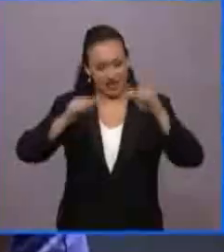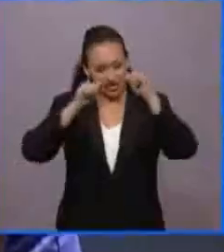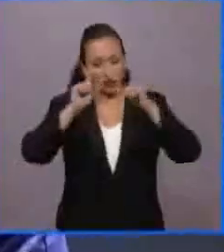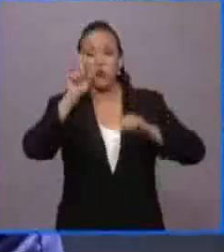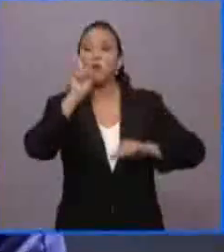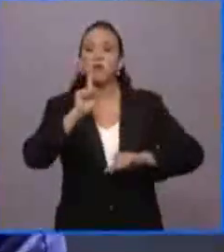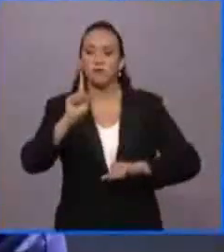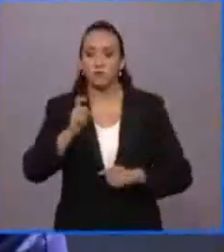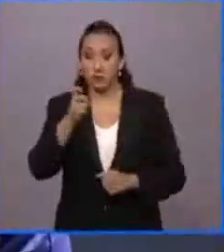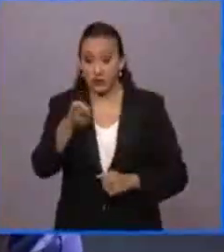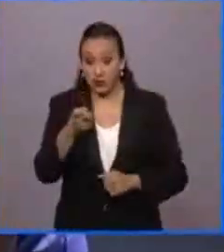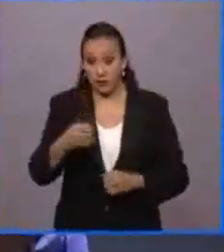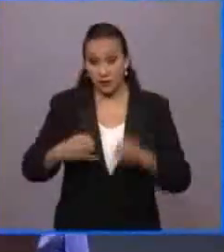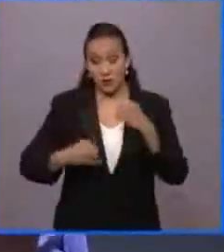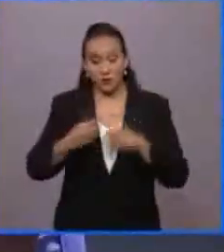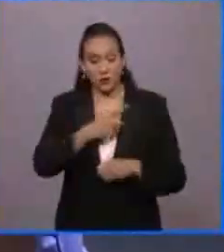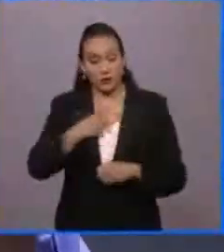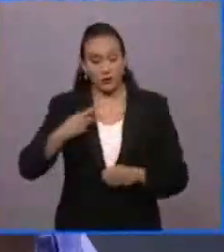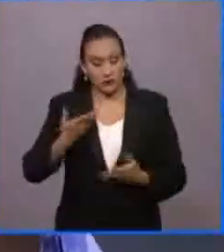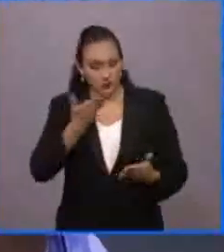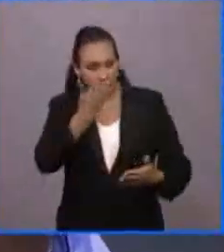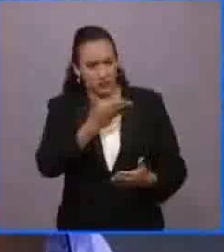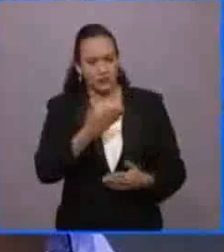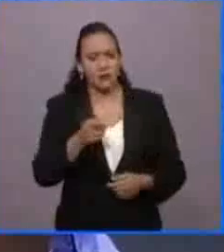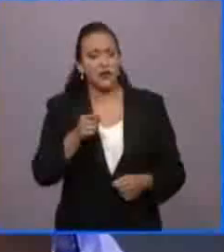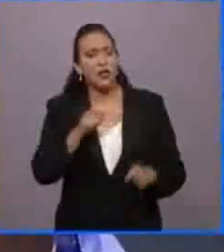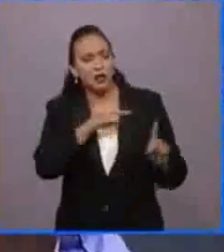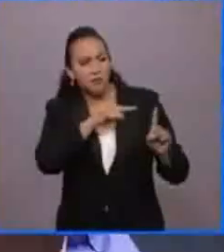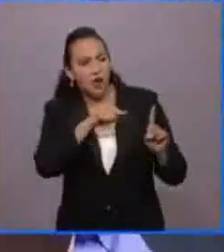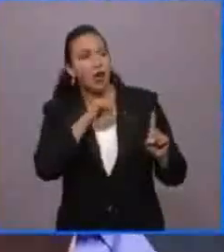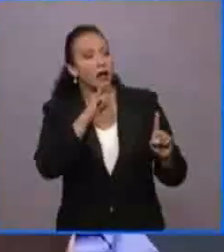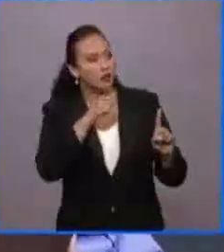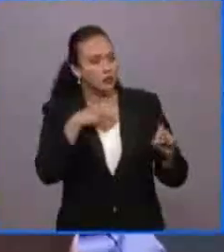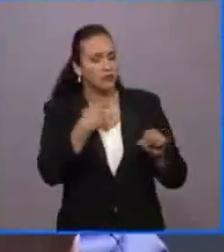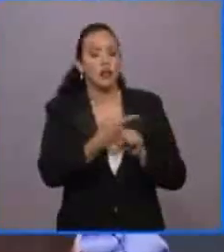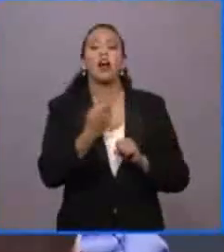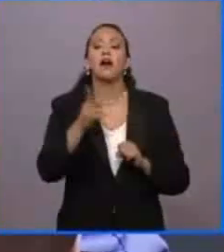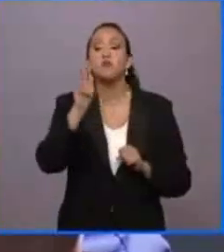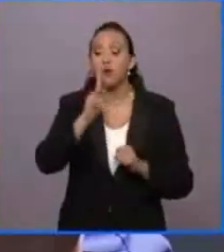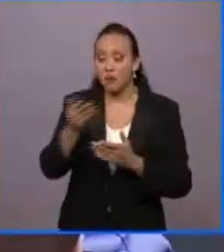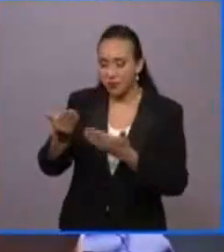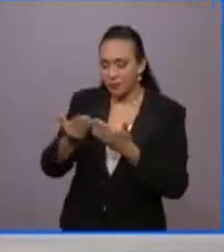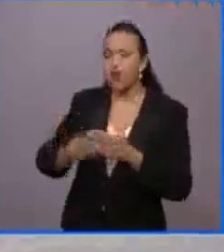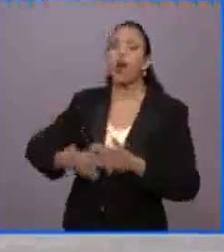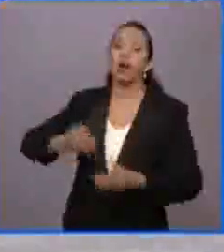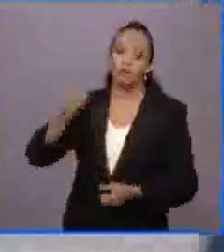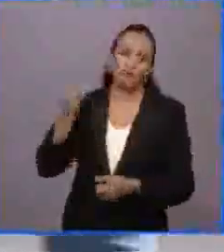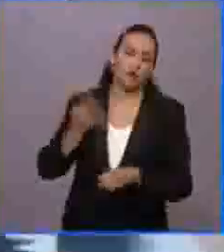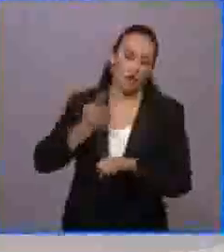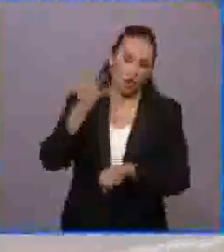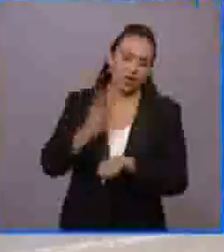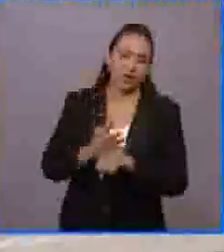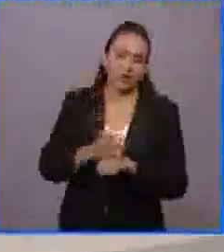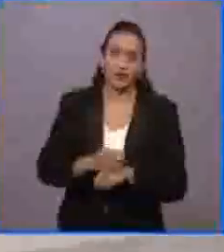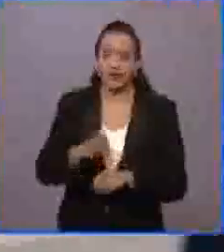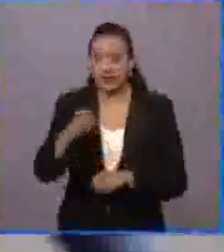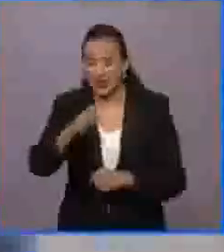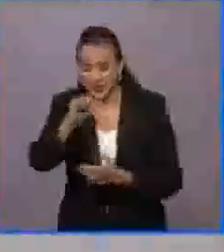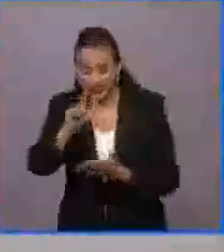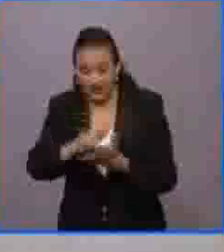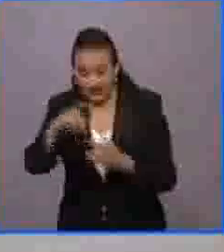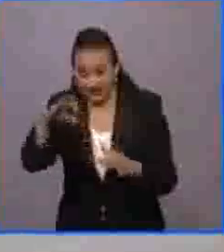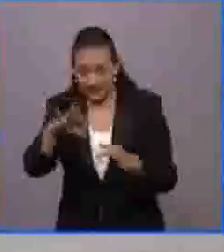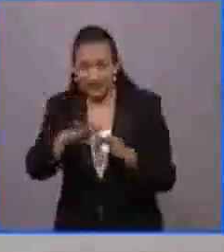y exigible en el derecho administrativo sancionador, cuyo estándar de prueba debe ajustarse a la propia materia, el cual